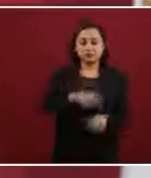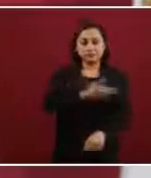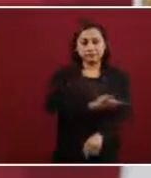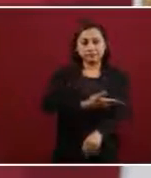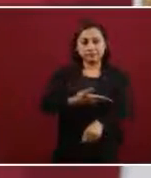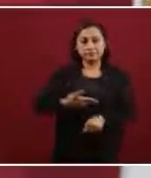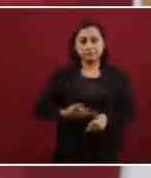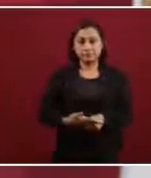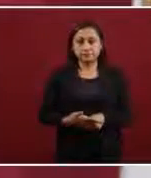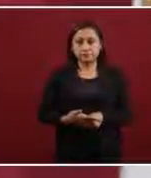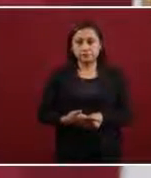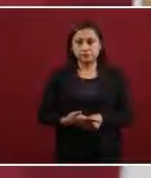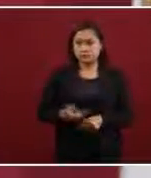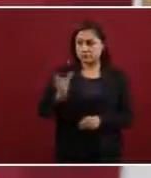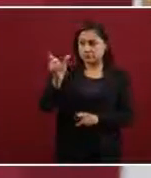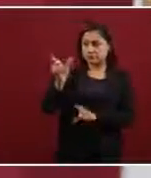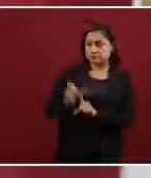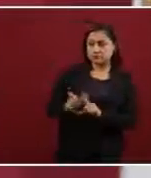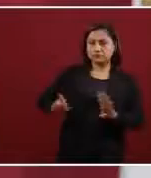izquierda.